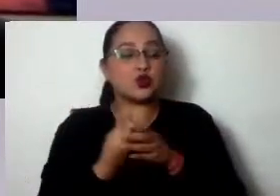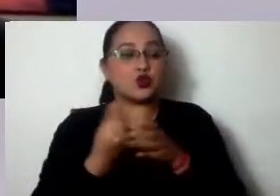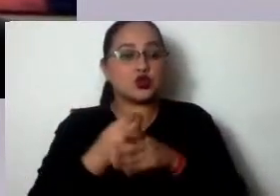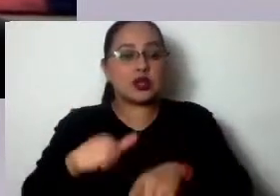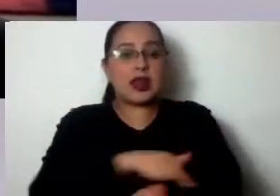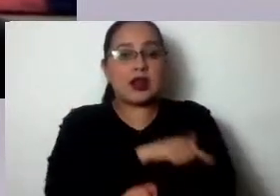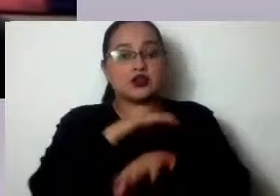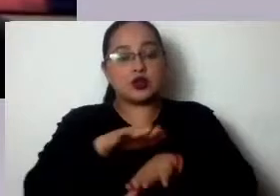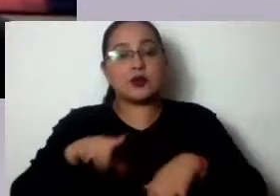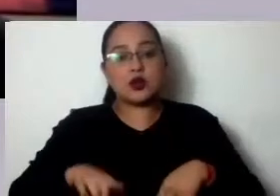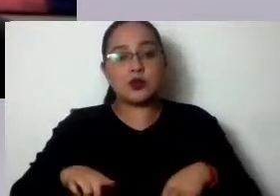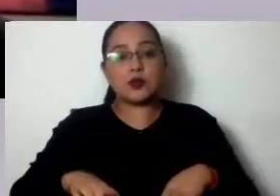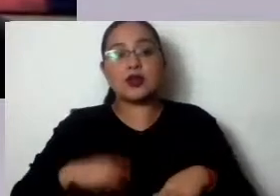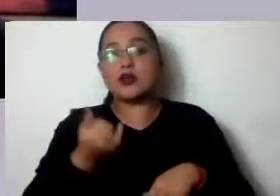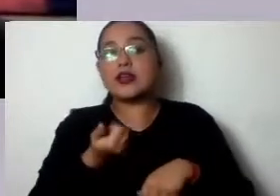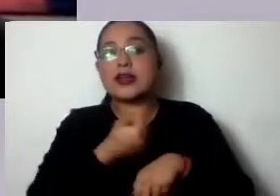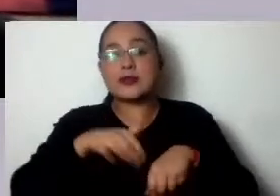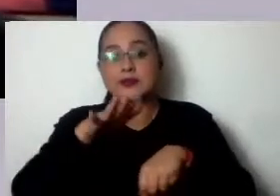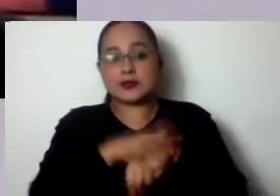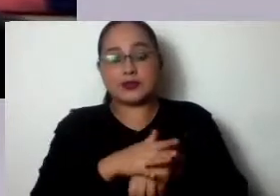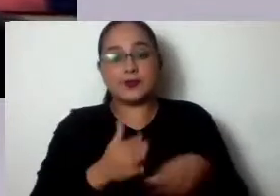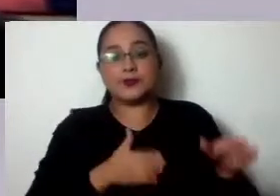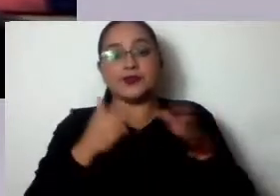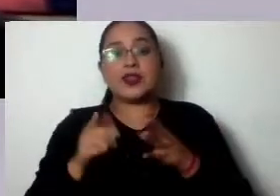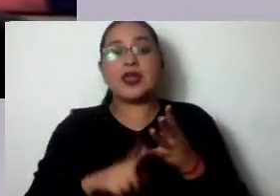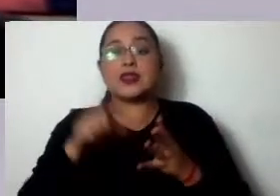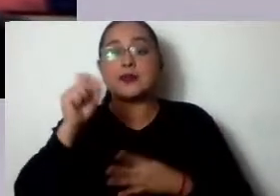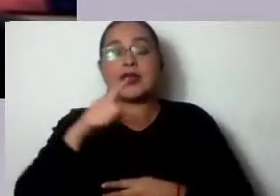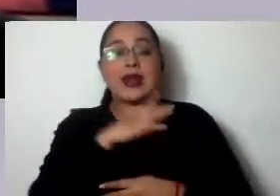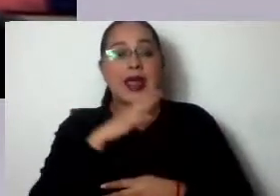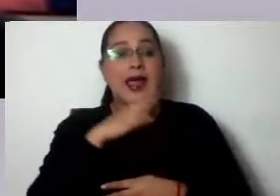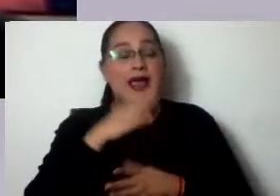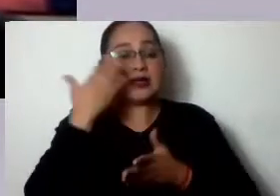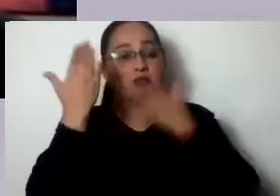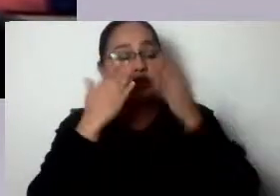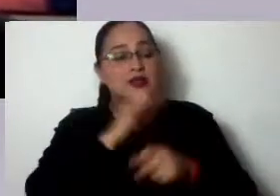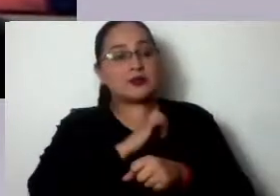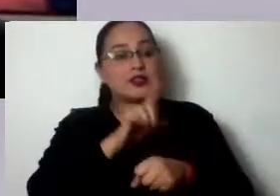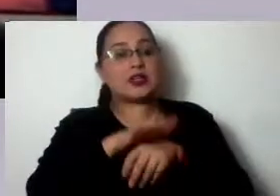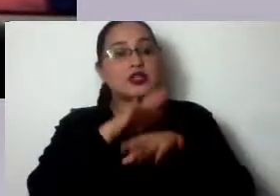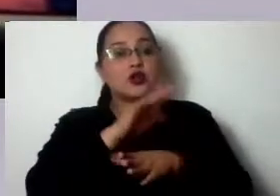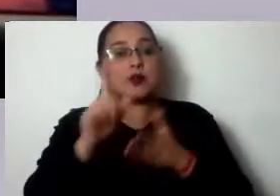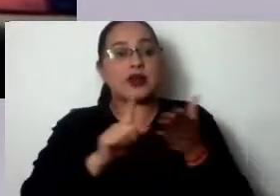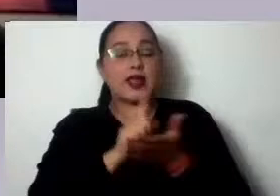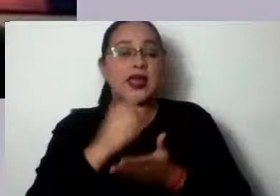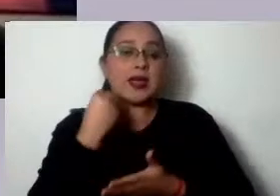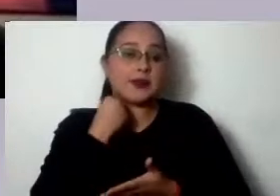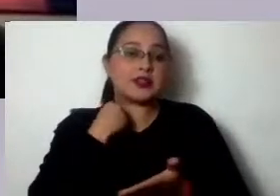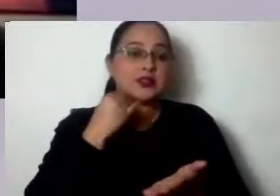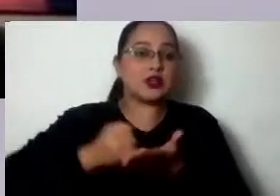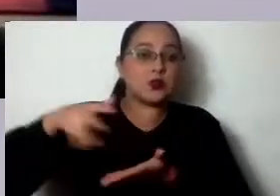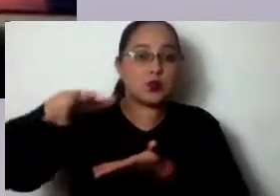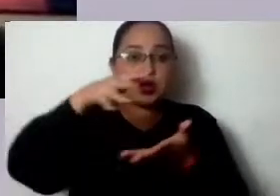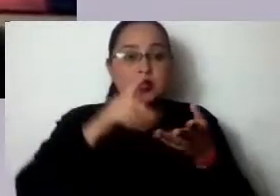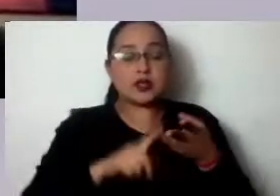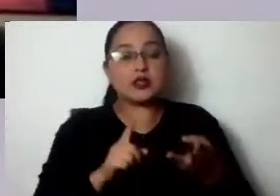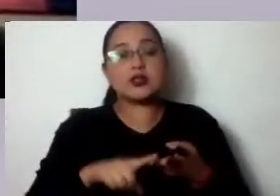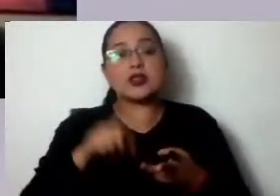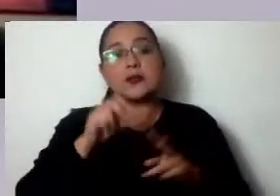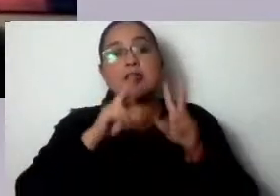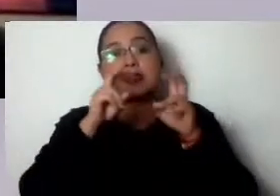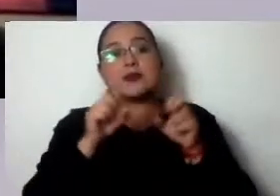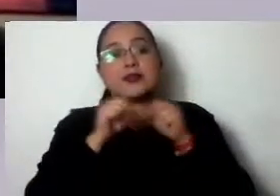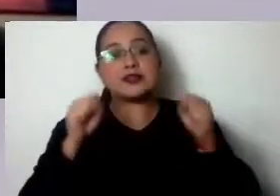pública cuenta además con especialidades en derecho administrativo fiscal y en el sistema financiero